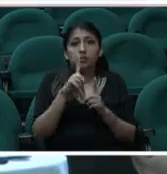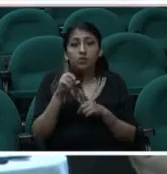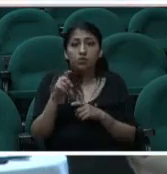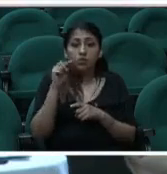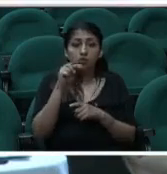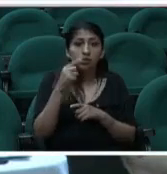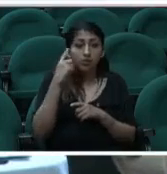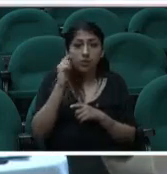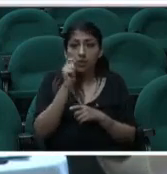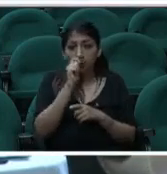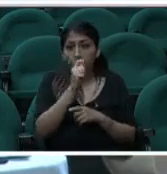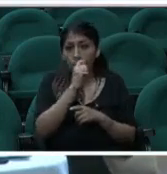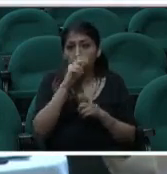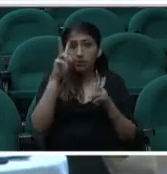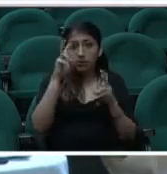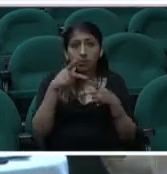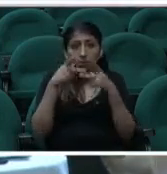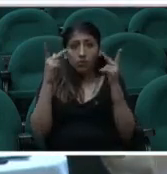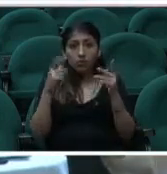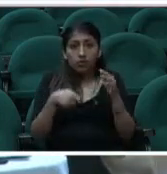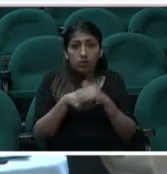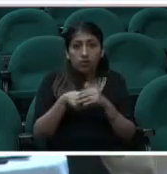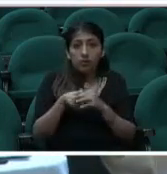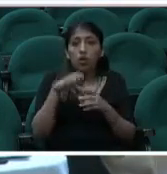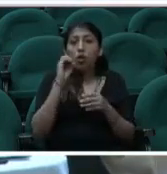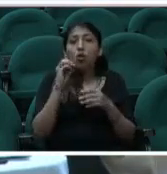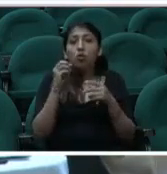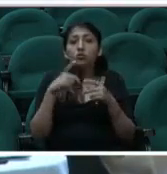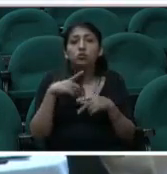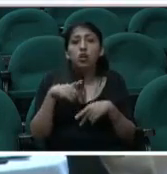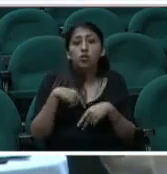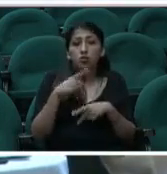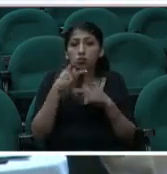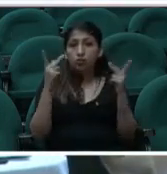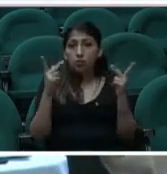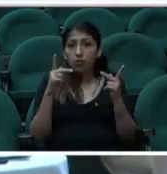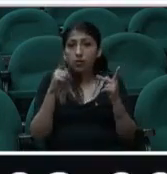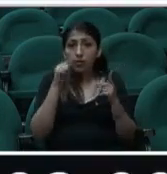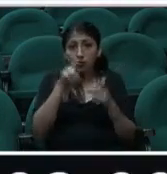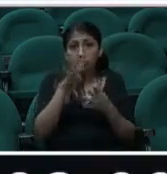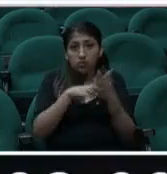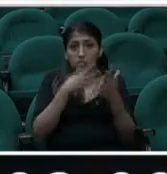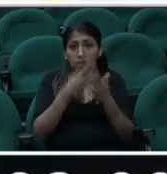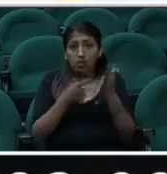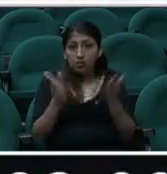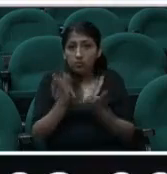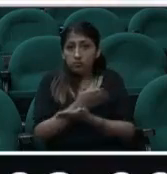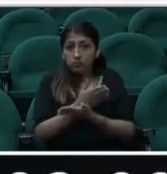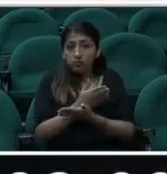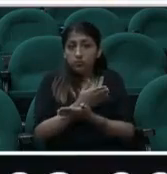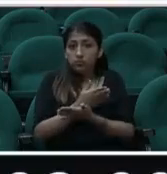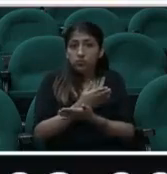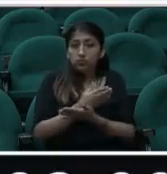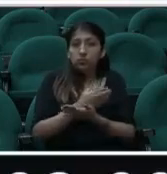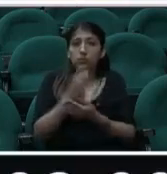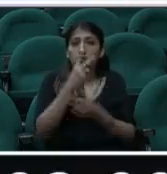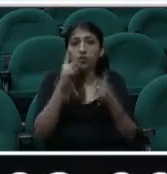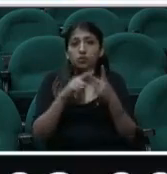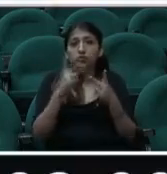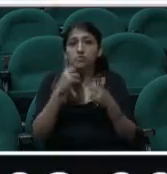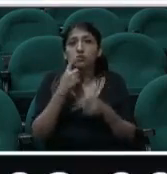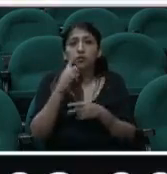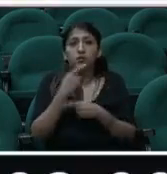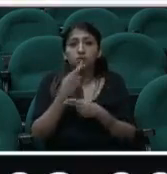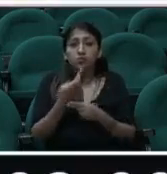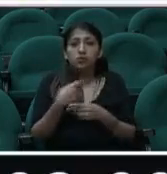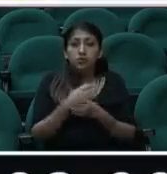considera que las drogas son un tema de política criminal o de salud pública usted derogaría la tabla de drogas dos minutos para